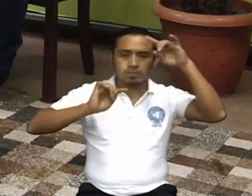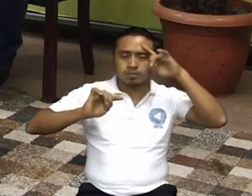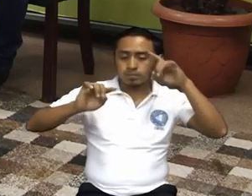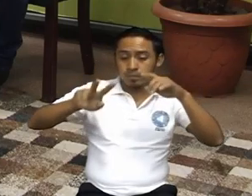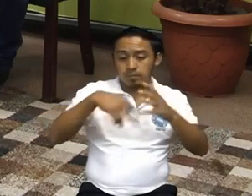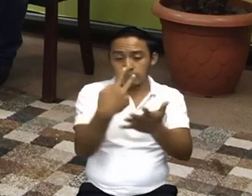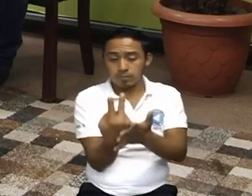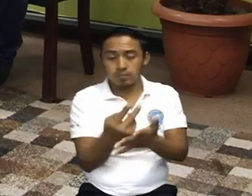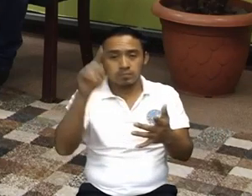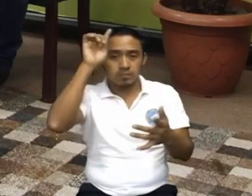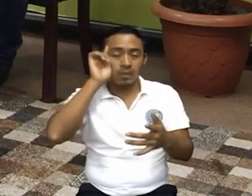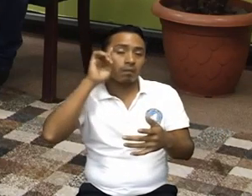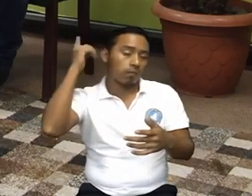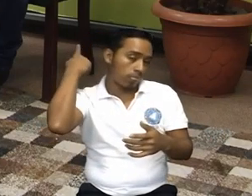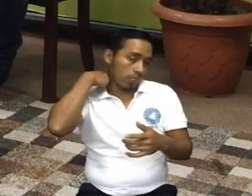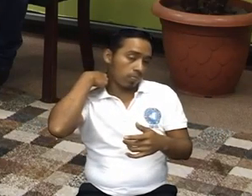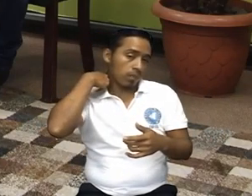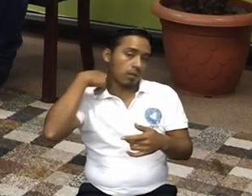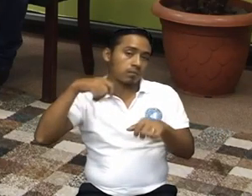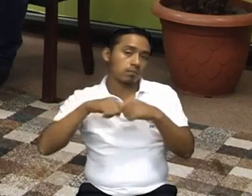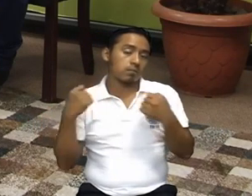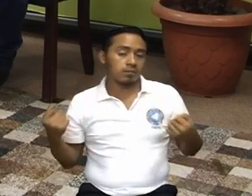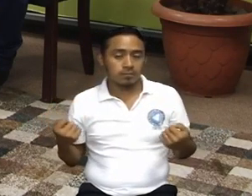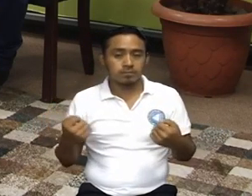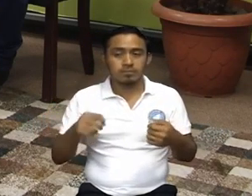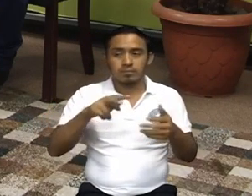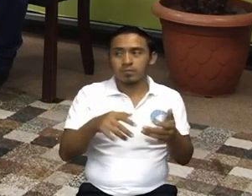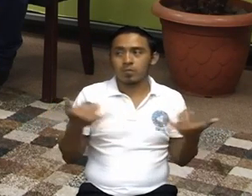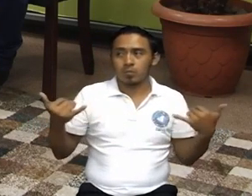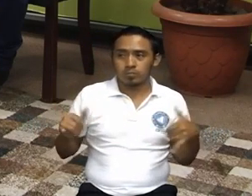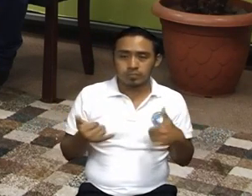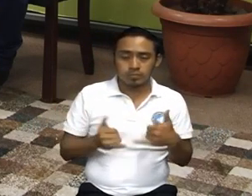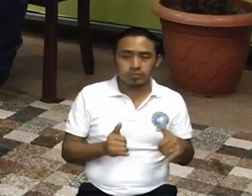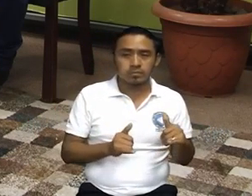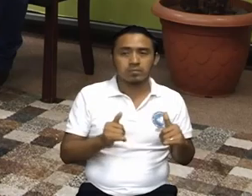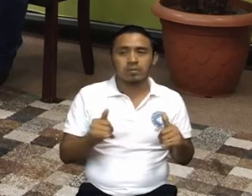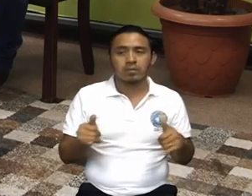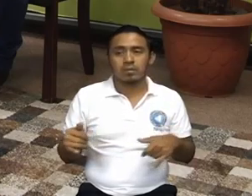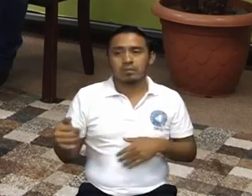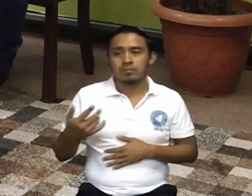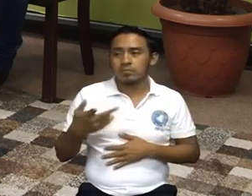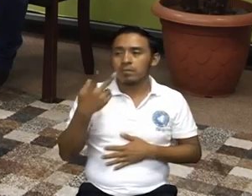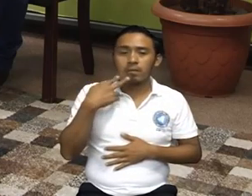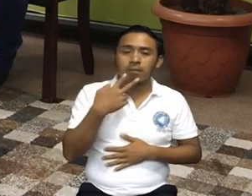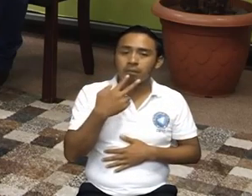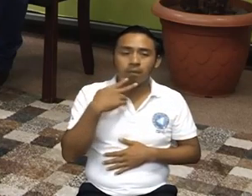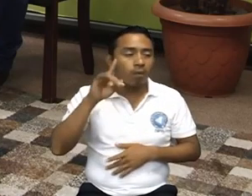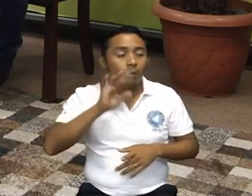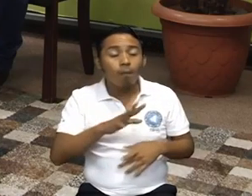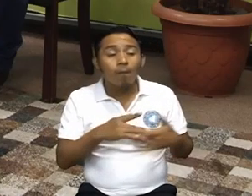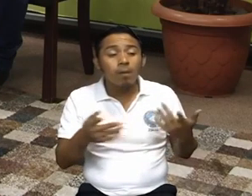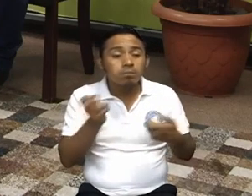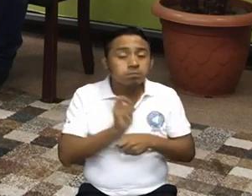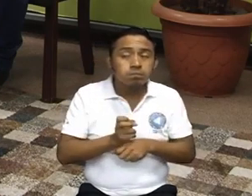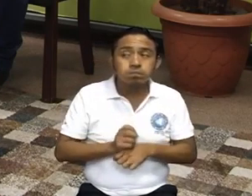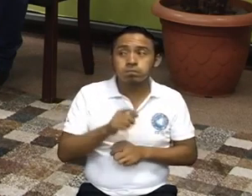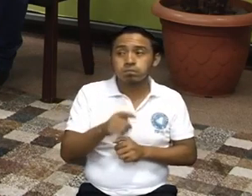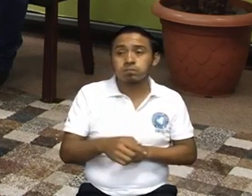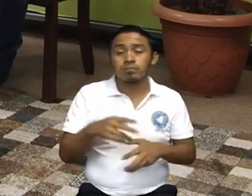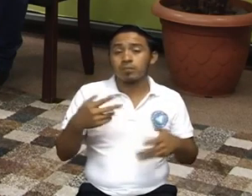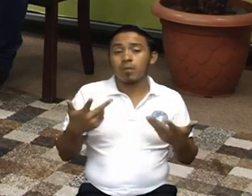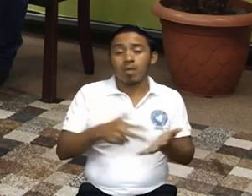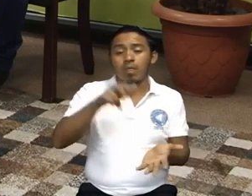cabeza, la gente dice se desnucó por estar jugando, no estamos al tanto del niño que está jugando, qué está haciendo una acción